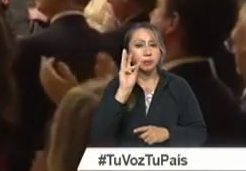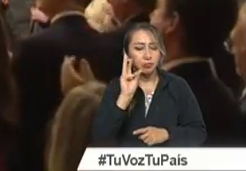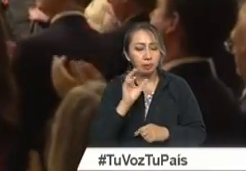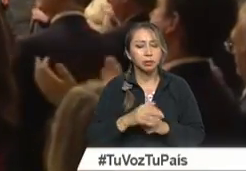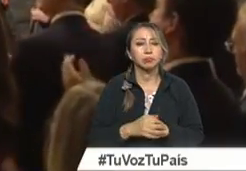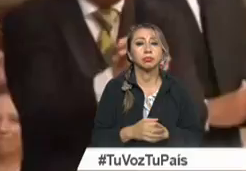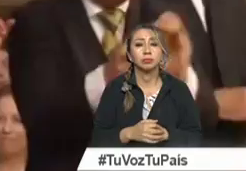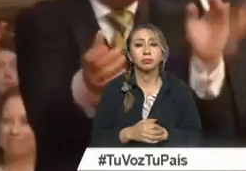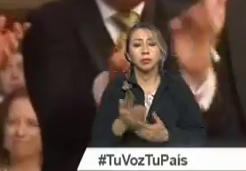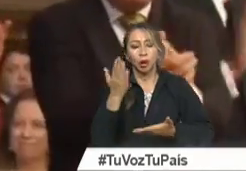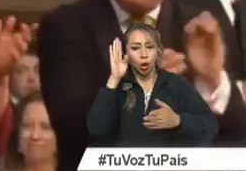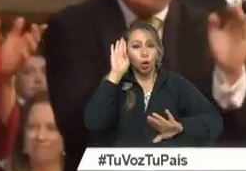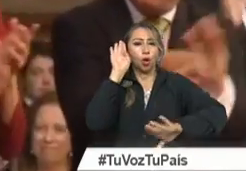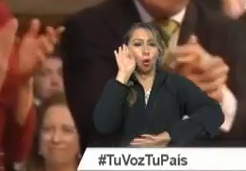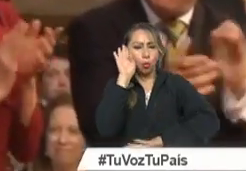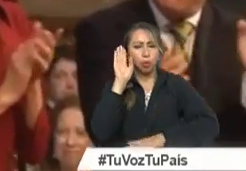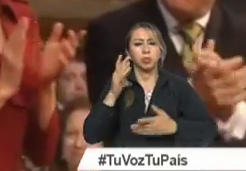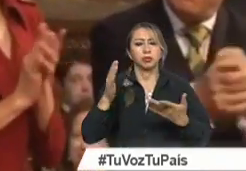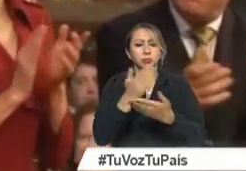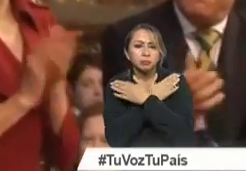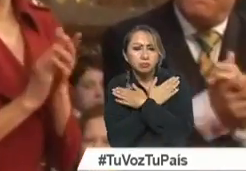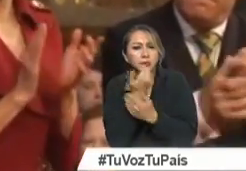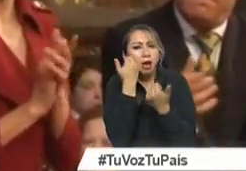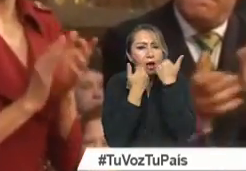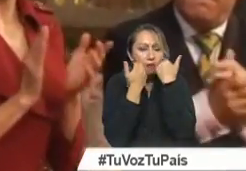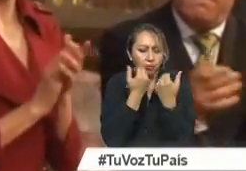comprensión el apoyo y el afecto concluyó